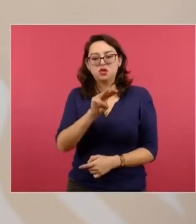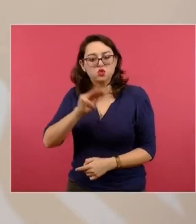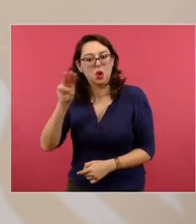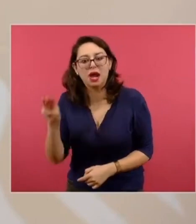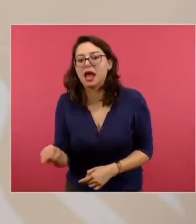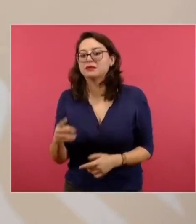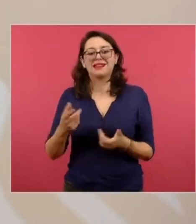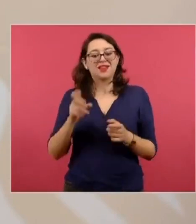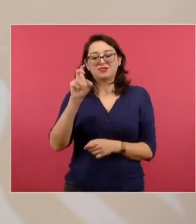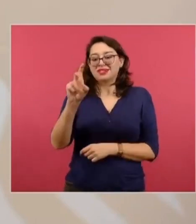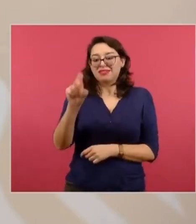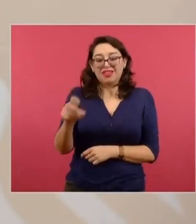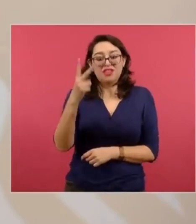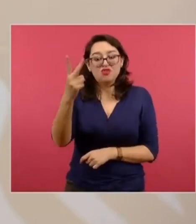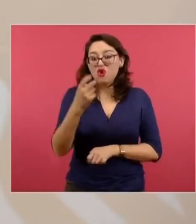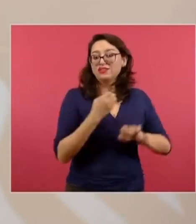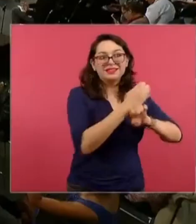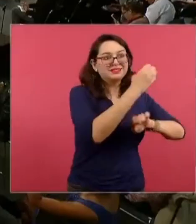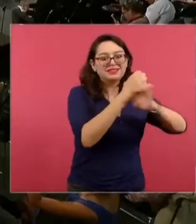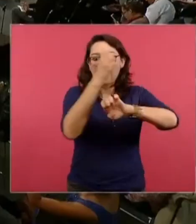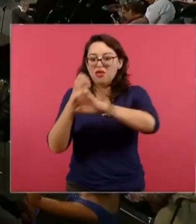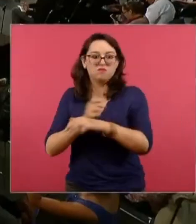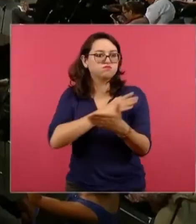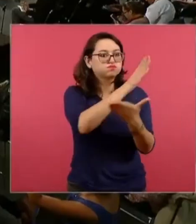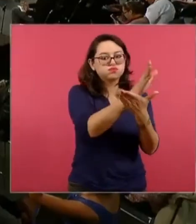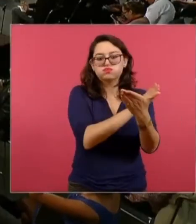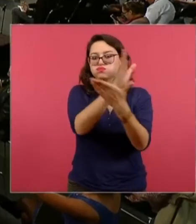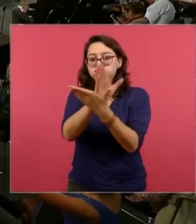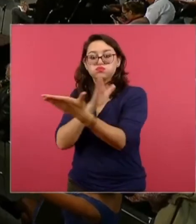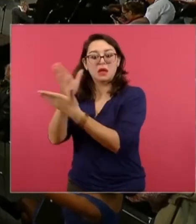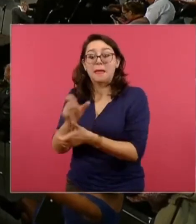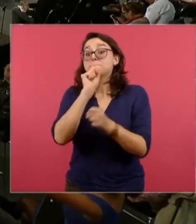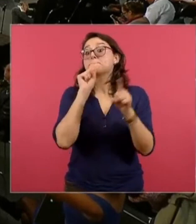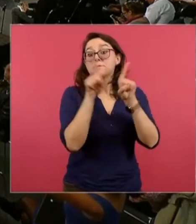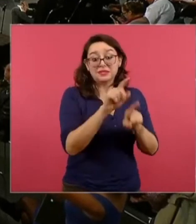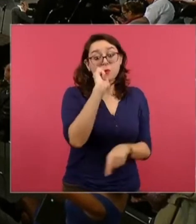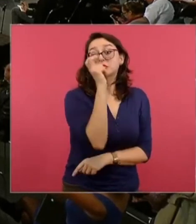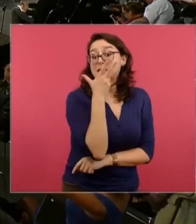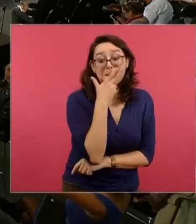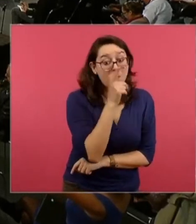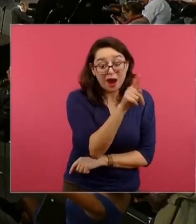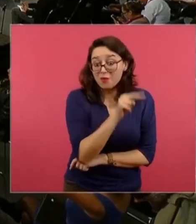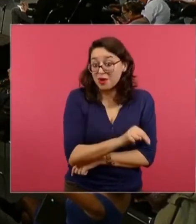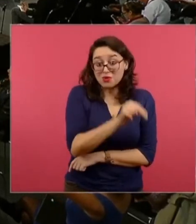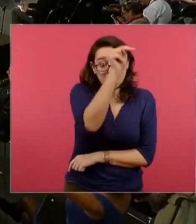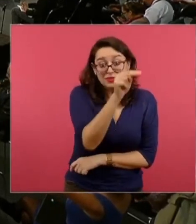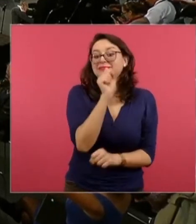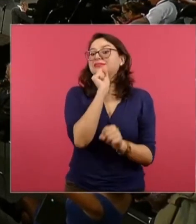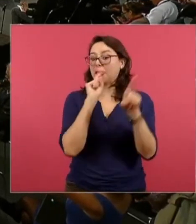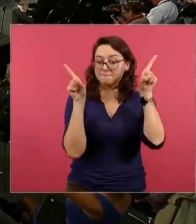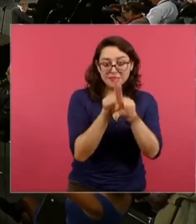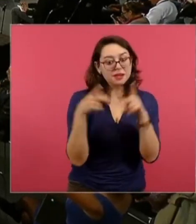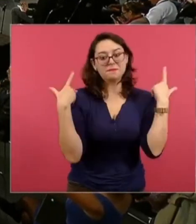la asamblea. En estados del norte conservadores, como el caso de Chihuahua, también realizamos la asamblea.